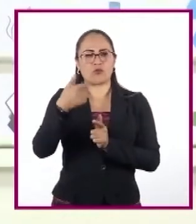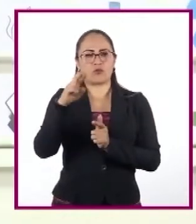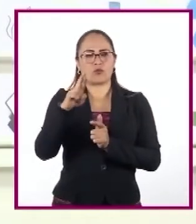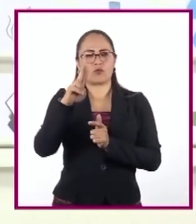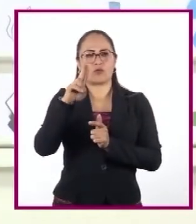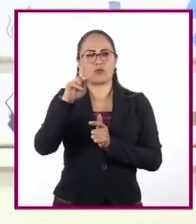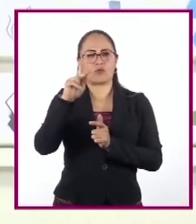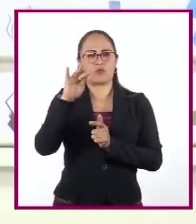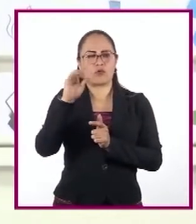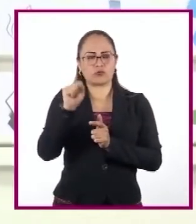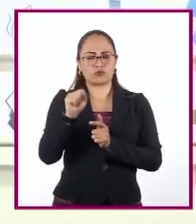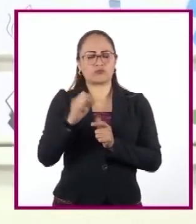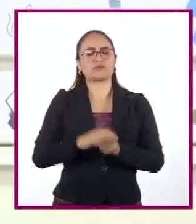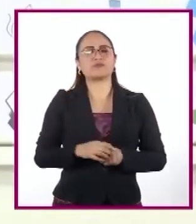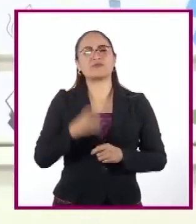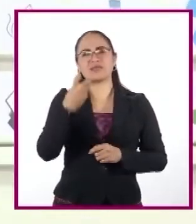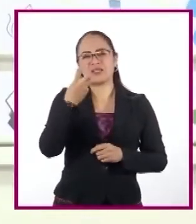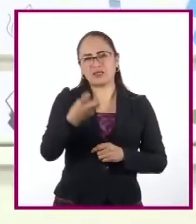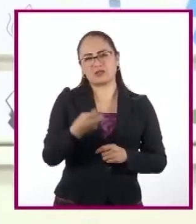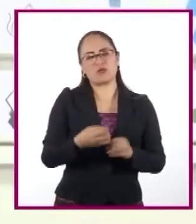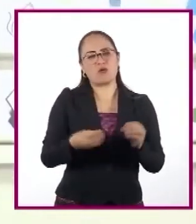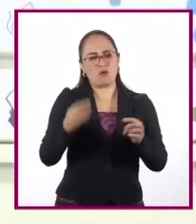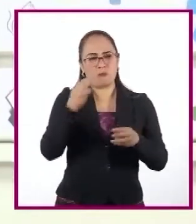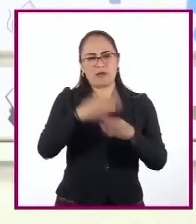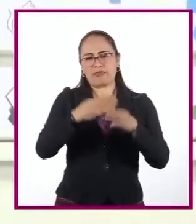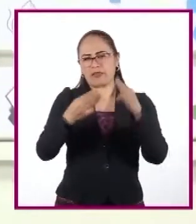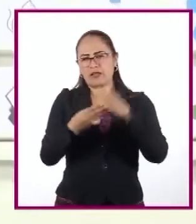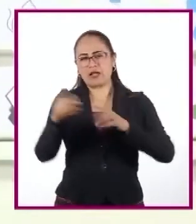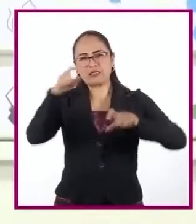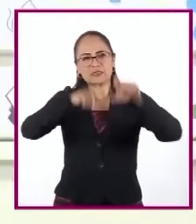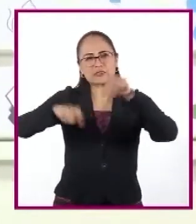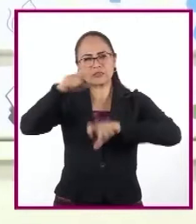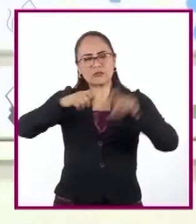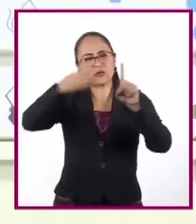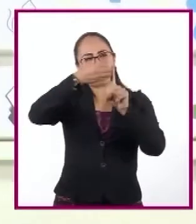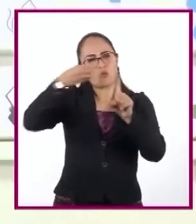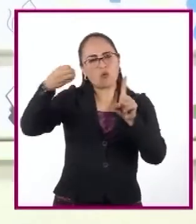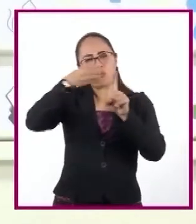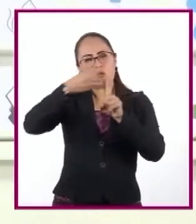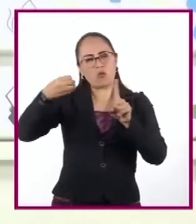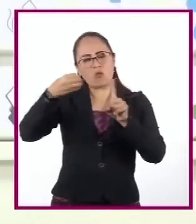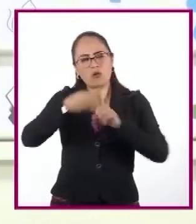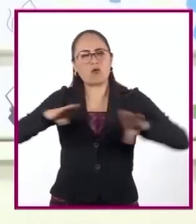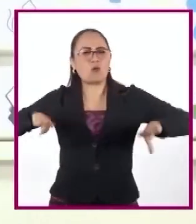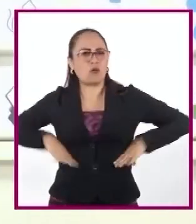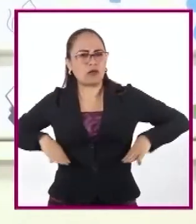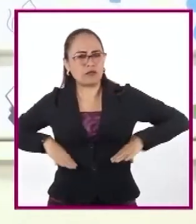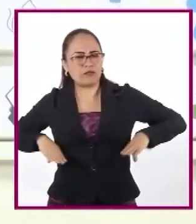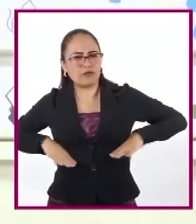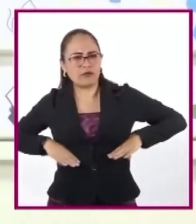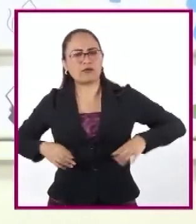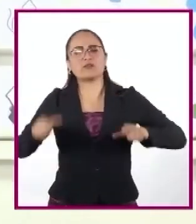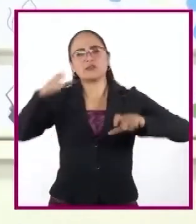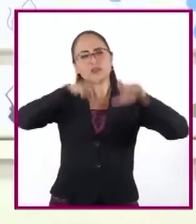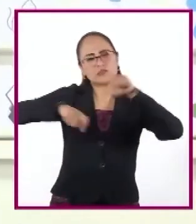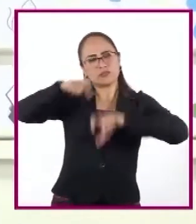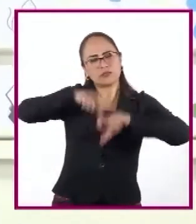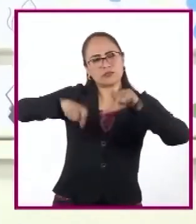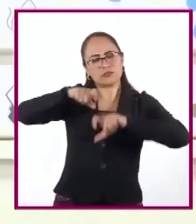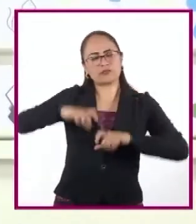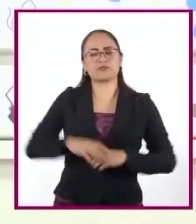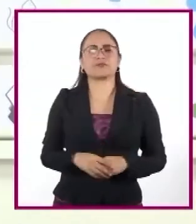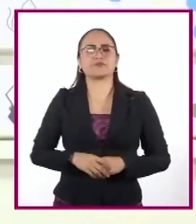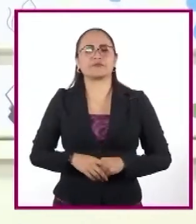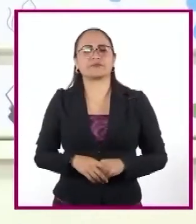de clasificación ordenó a los elementos químicos con base en sus propiedades físicas y químicas. Cabe